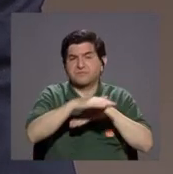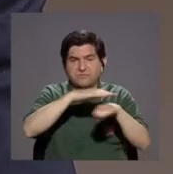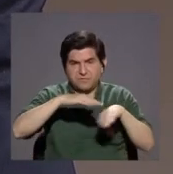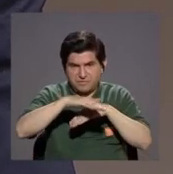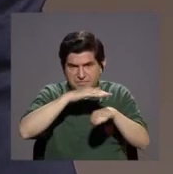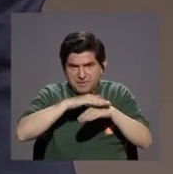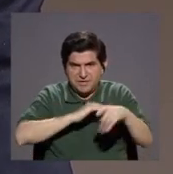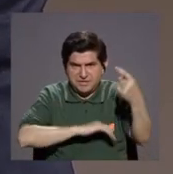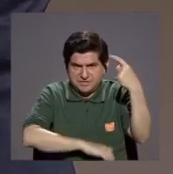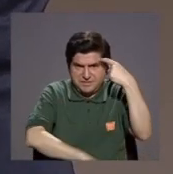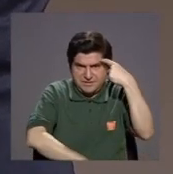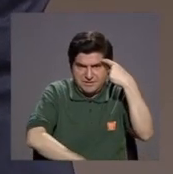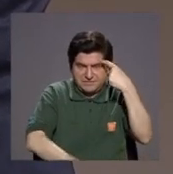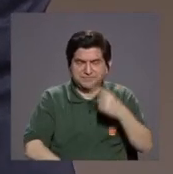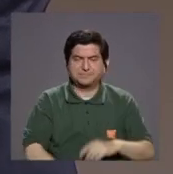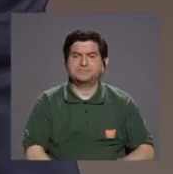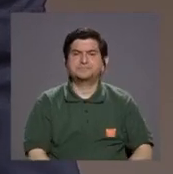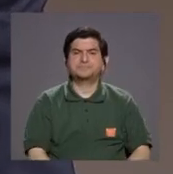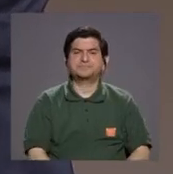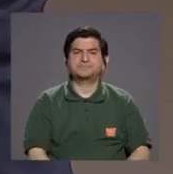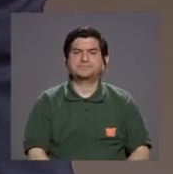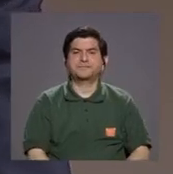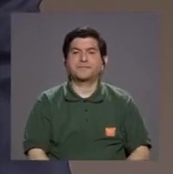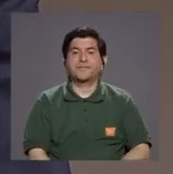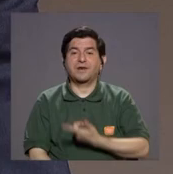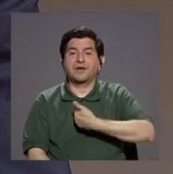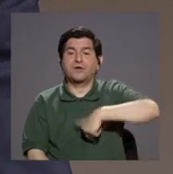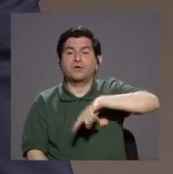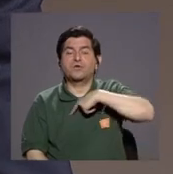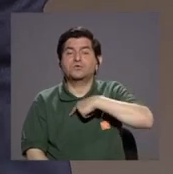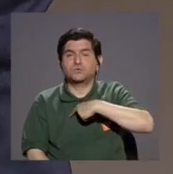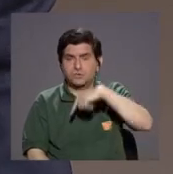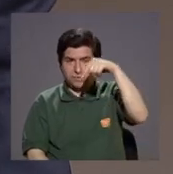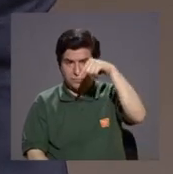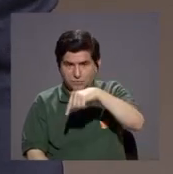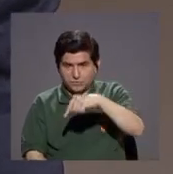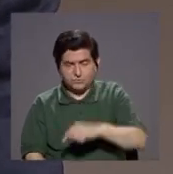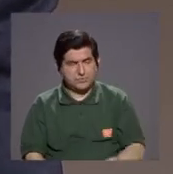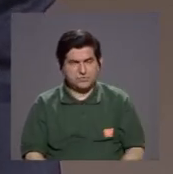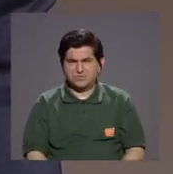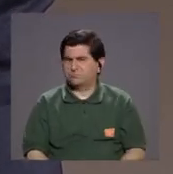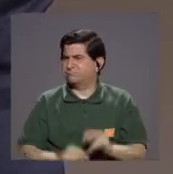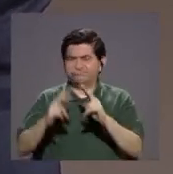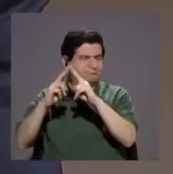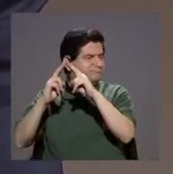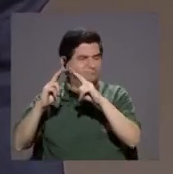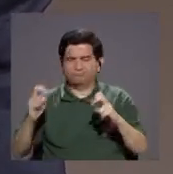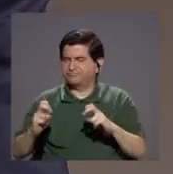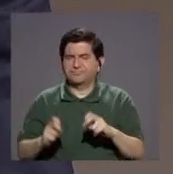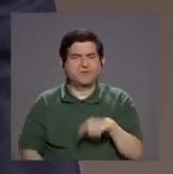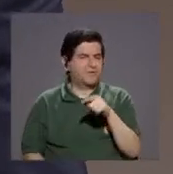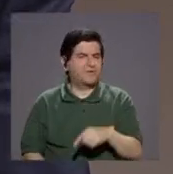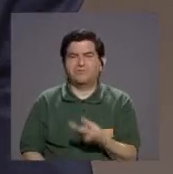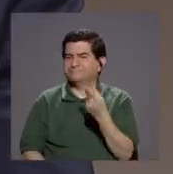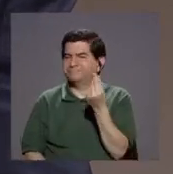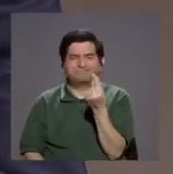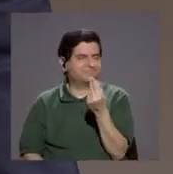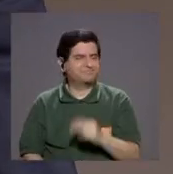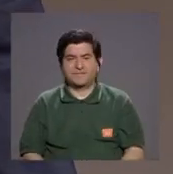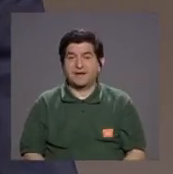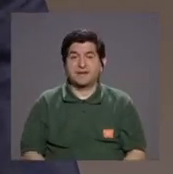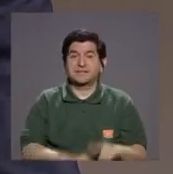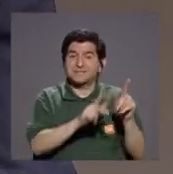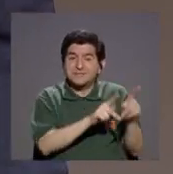de cómo analiza un crédito en nuestro caso no hay un análisis de flujo de caja porque estamos hablando